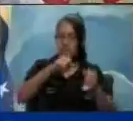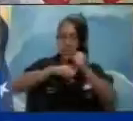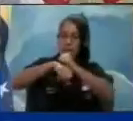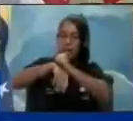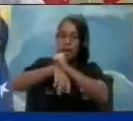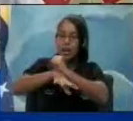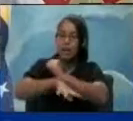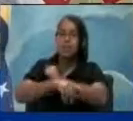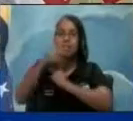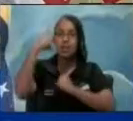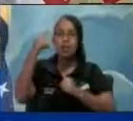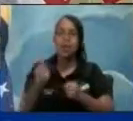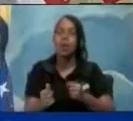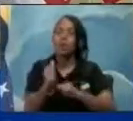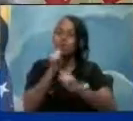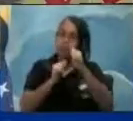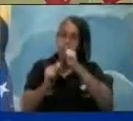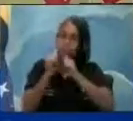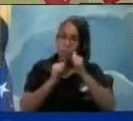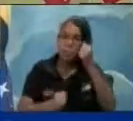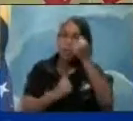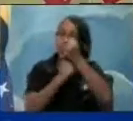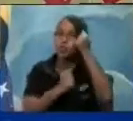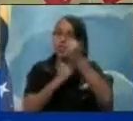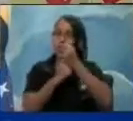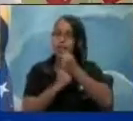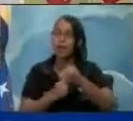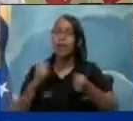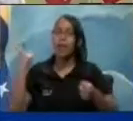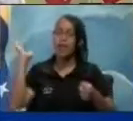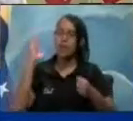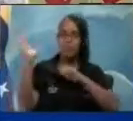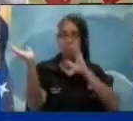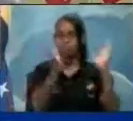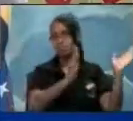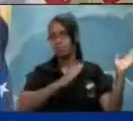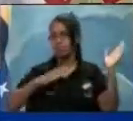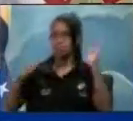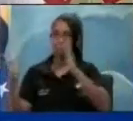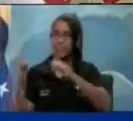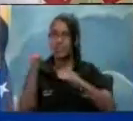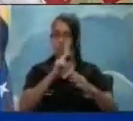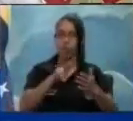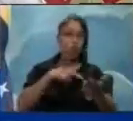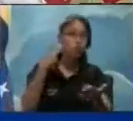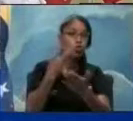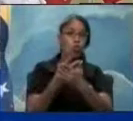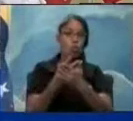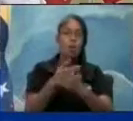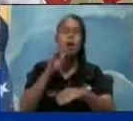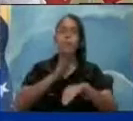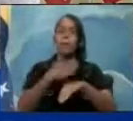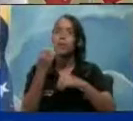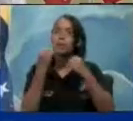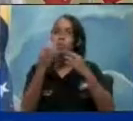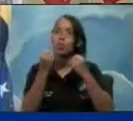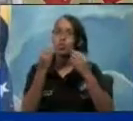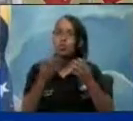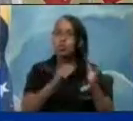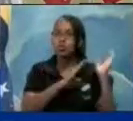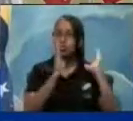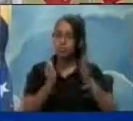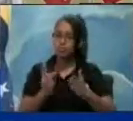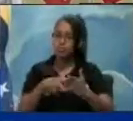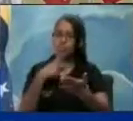para sustentarse, que viene el viento y no lo tumba. ¿Por qué muchos creyentes caen? Porque no